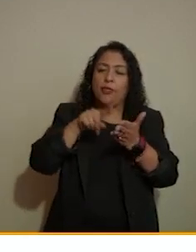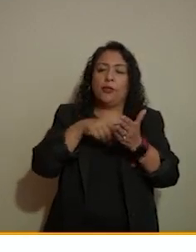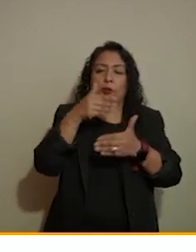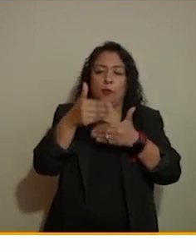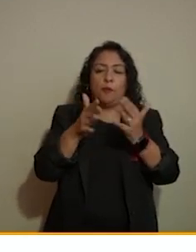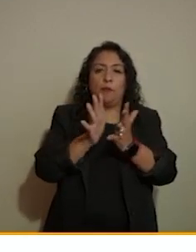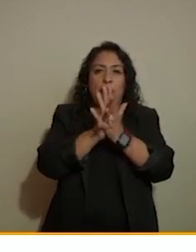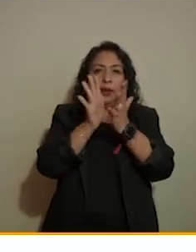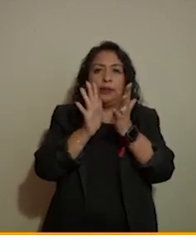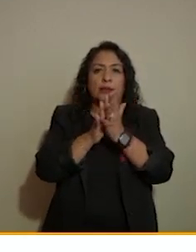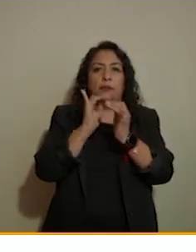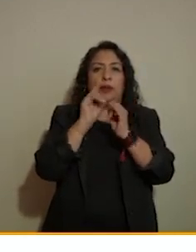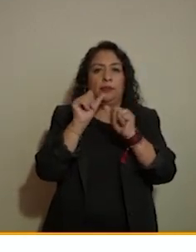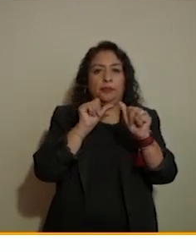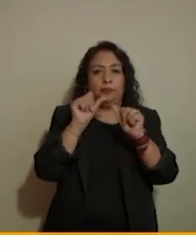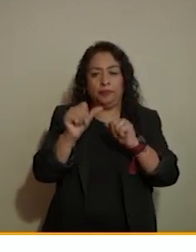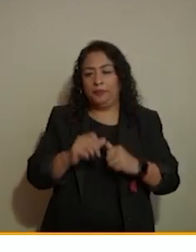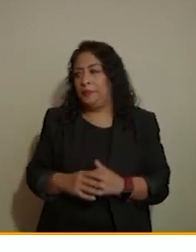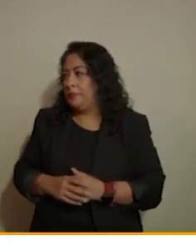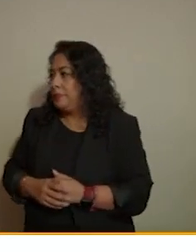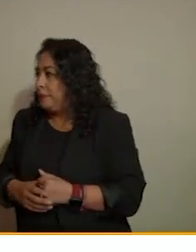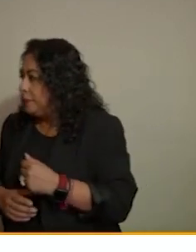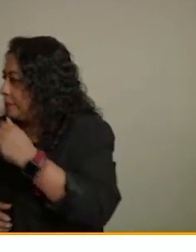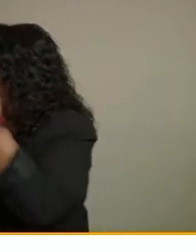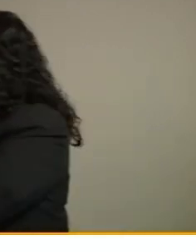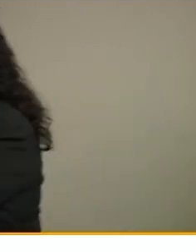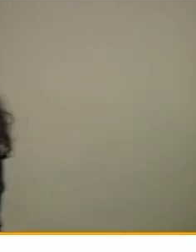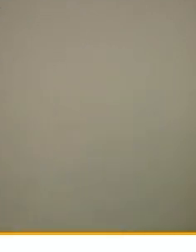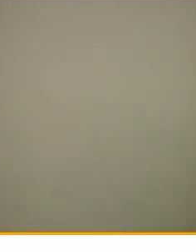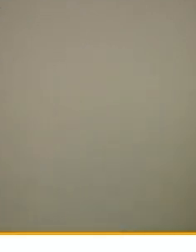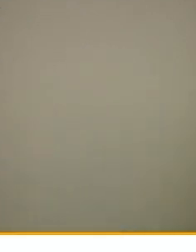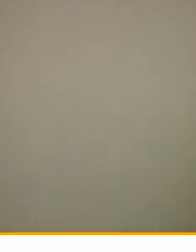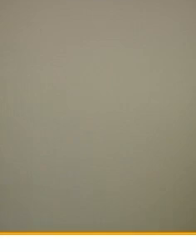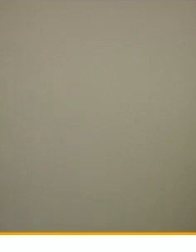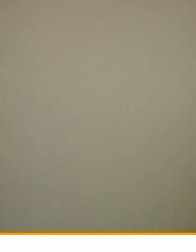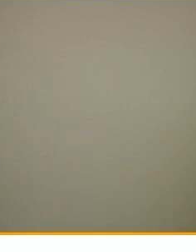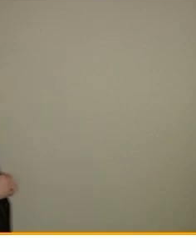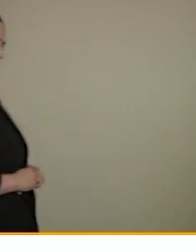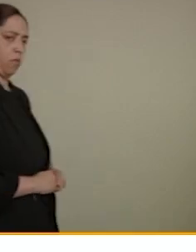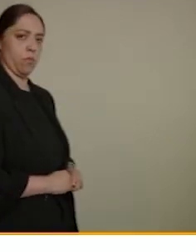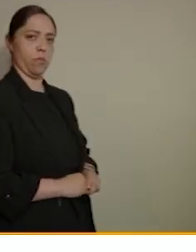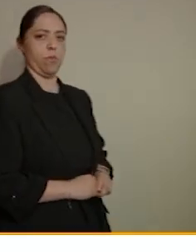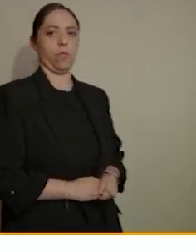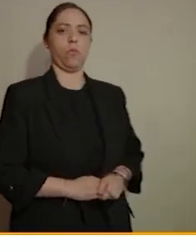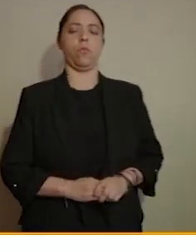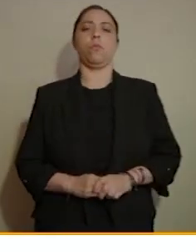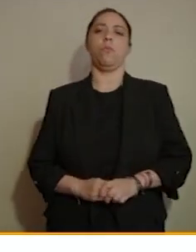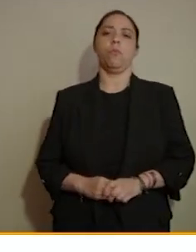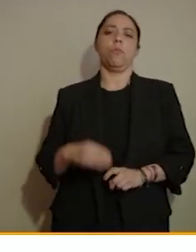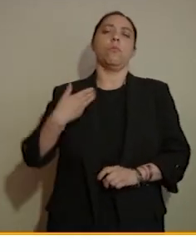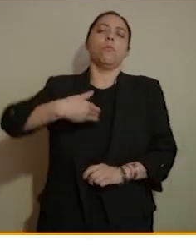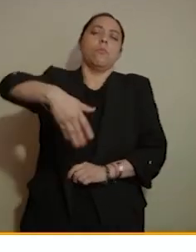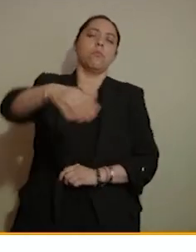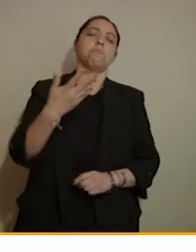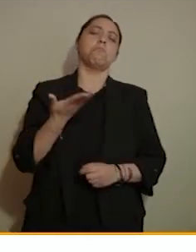proceso. Ha habido desde el 2020, bueno, desde hace un rato obviamente, pero